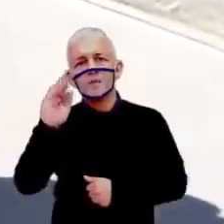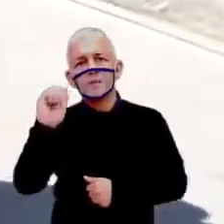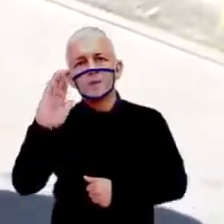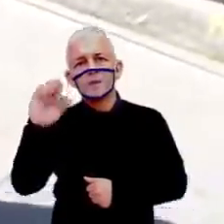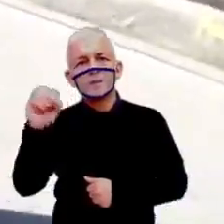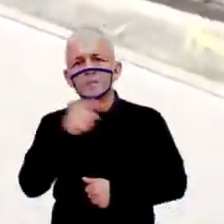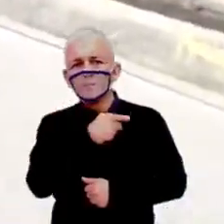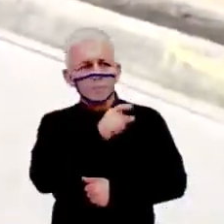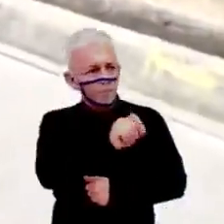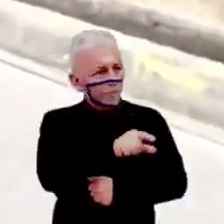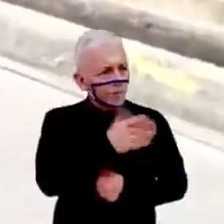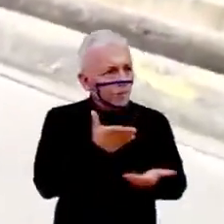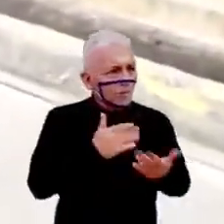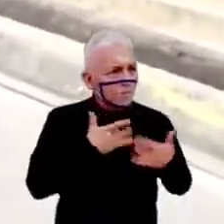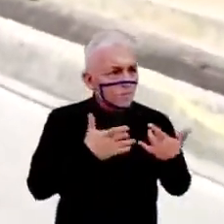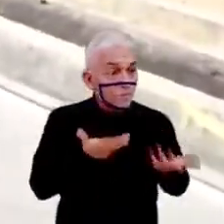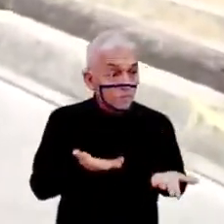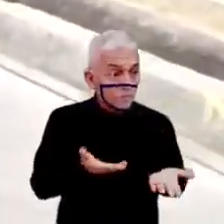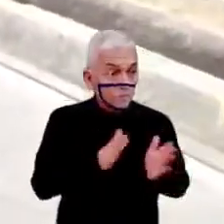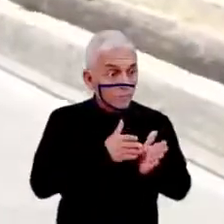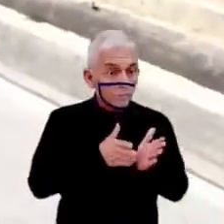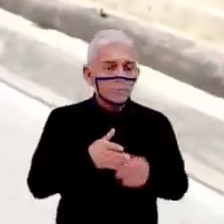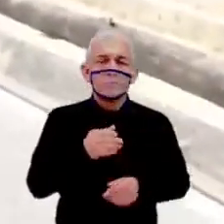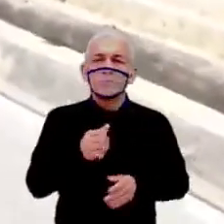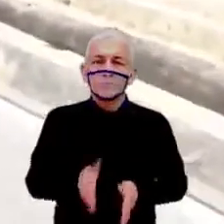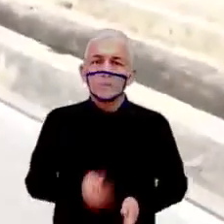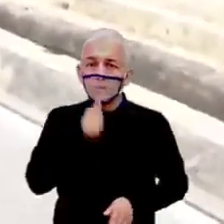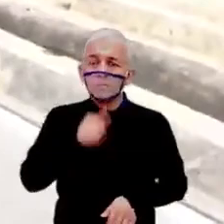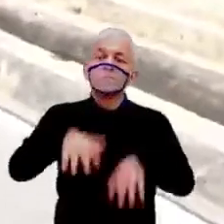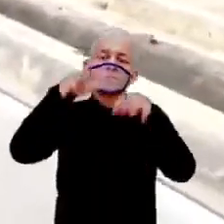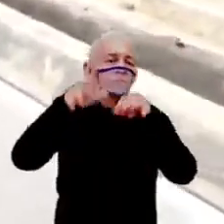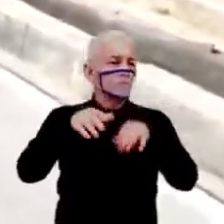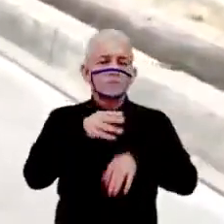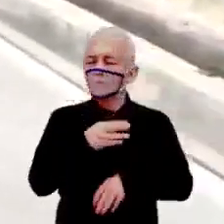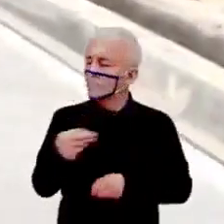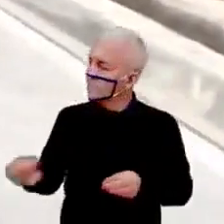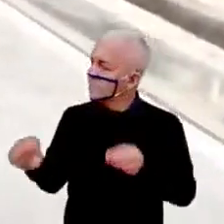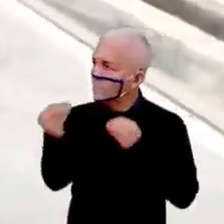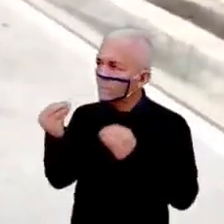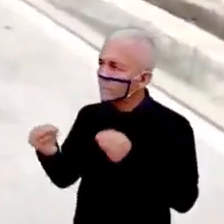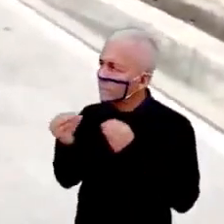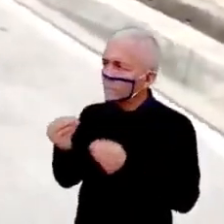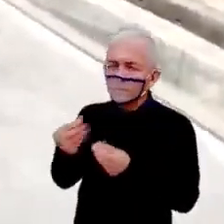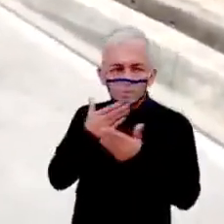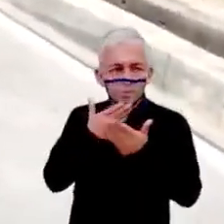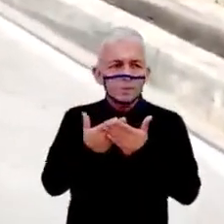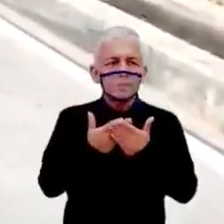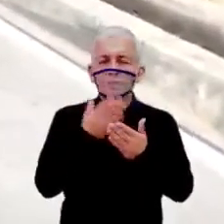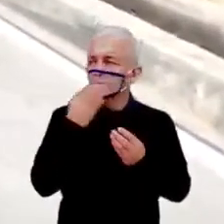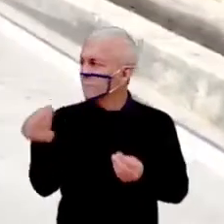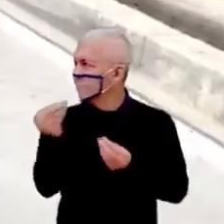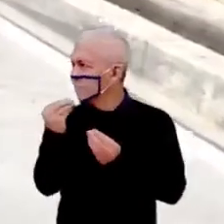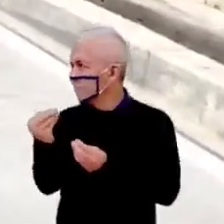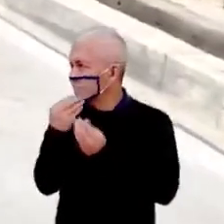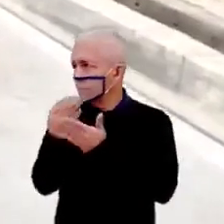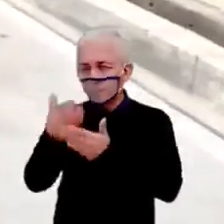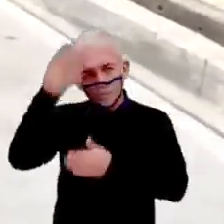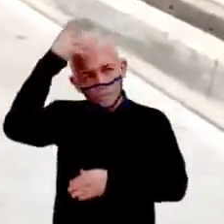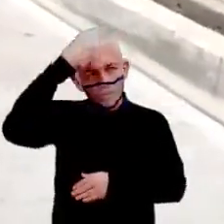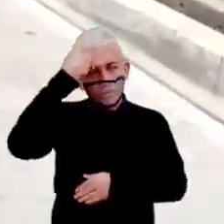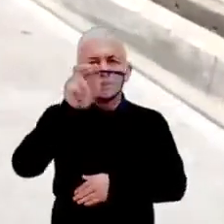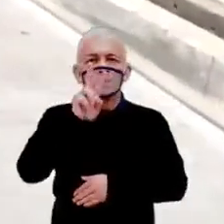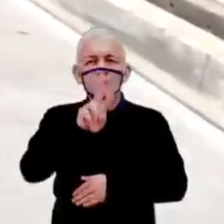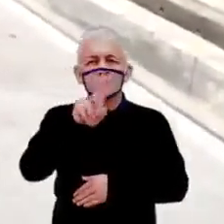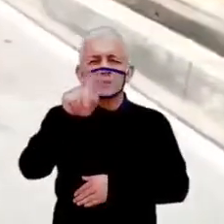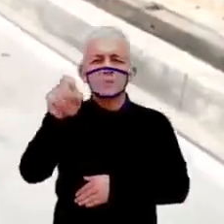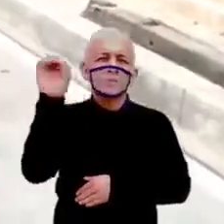esta canalización? Bueno, muy agradecido con el distrito de Barranquilla y al doctor Jaime Pumarejo, porque el doctor Jaime Pumarejo, un 26 de